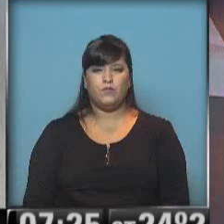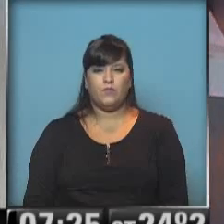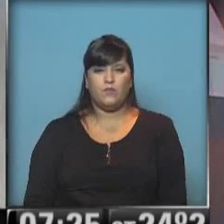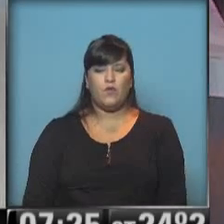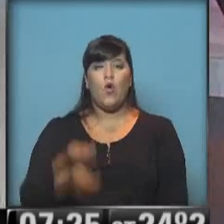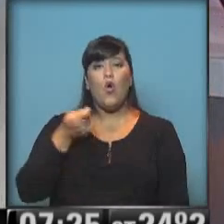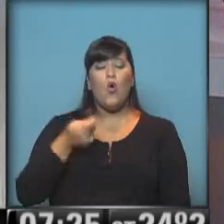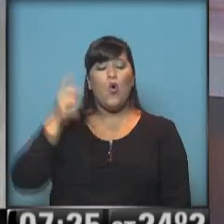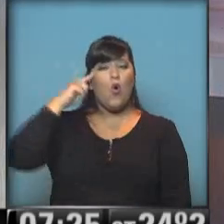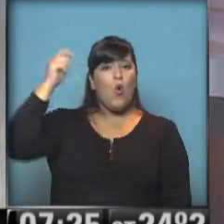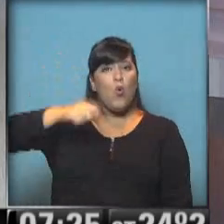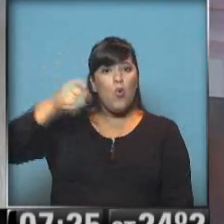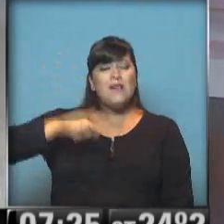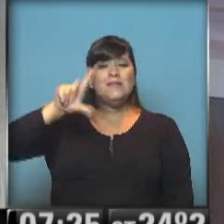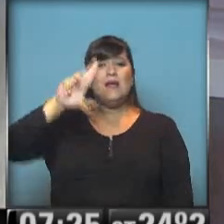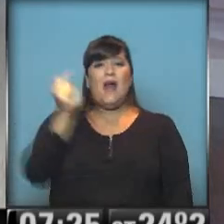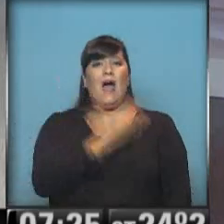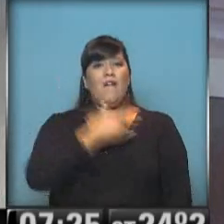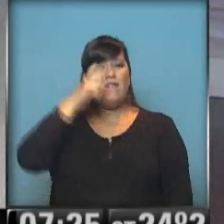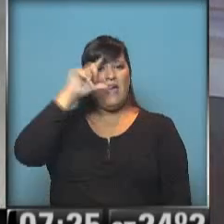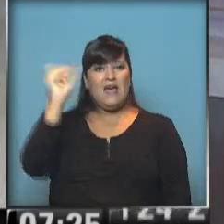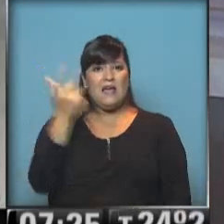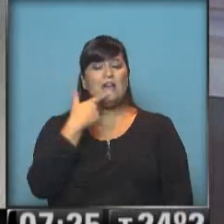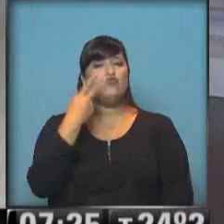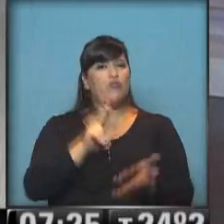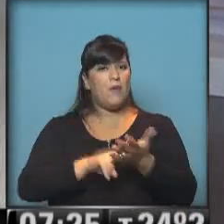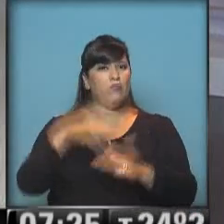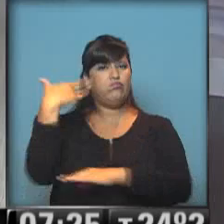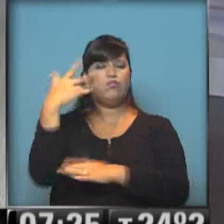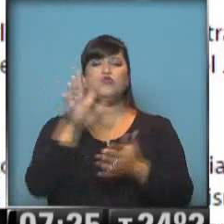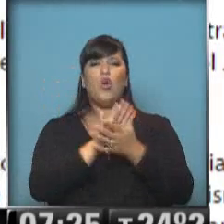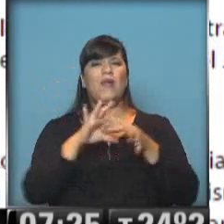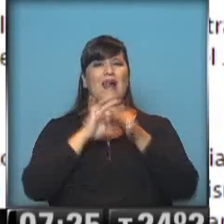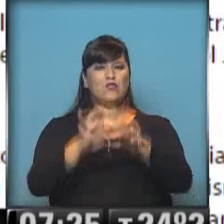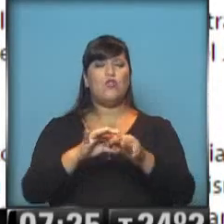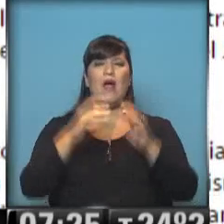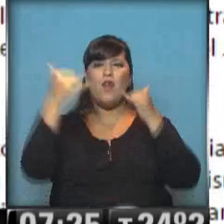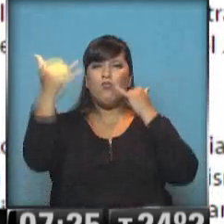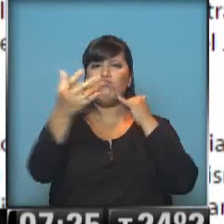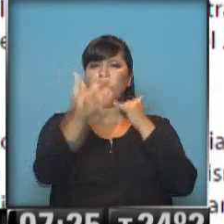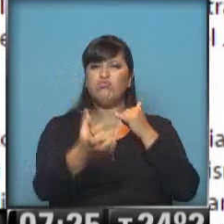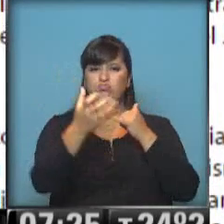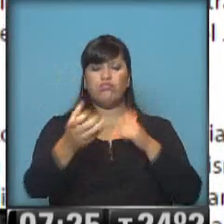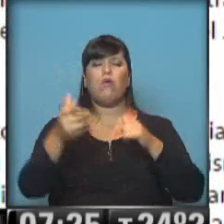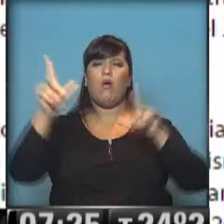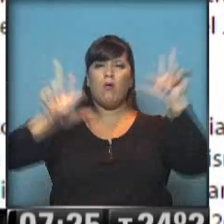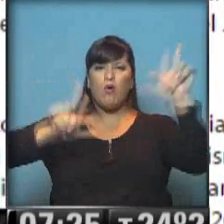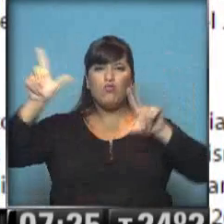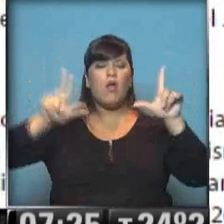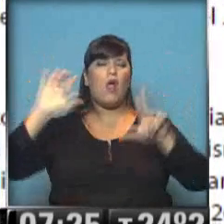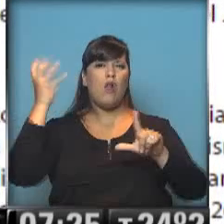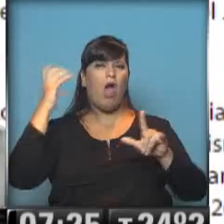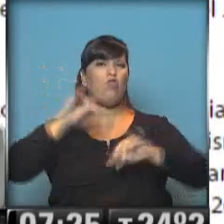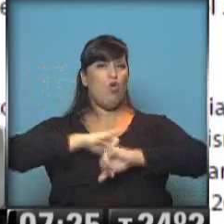El juez Rafecas ayer volvió a dar declaraciones relacionadas con unas escuchas que trascendieron a través de los medios de